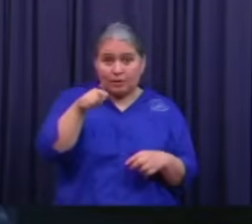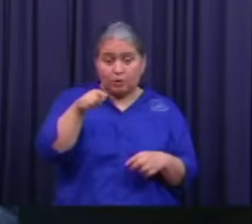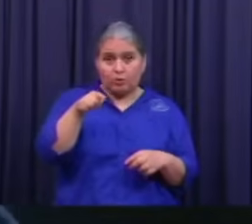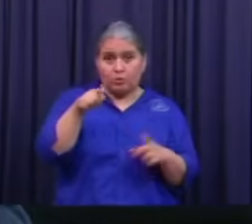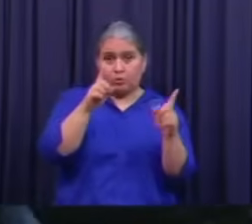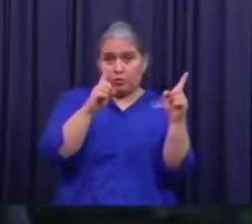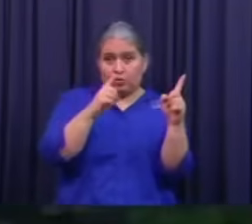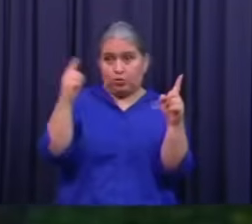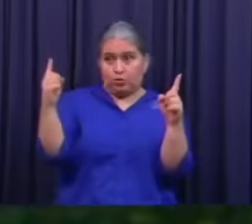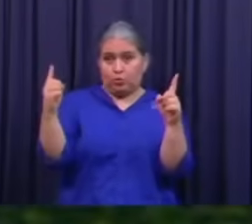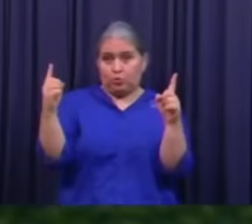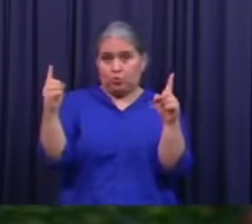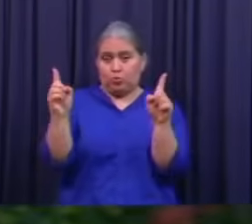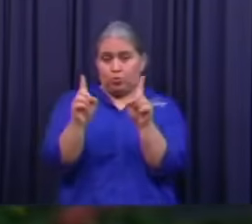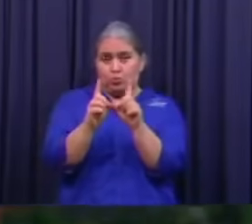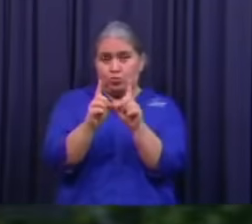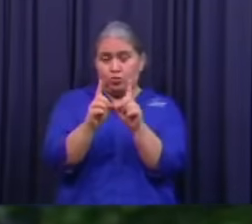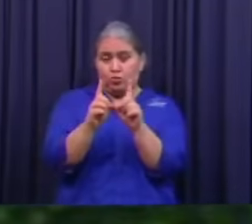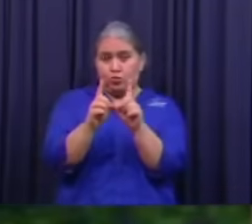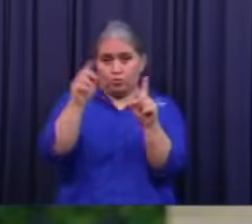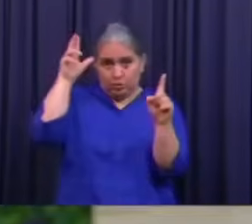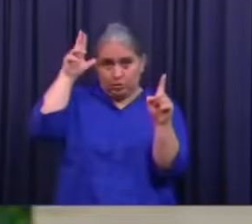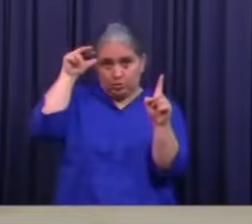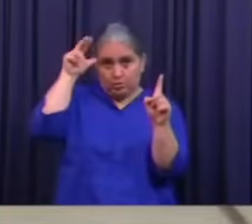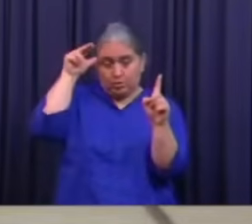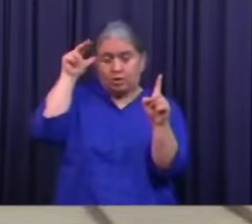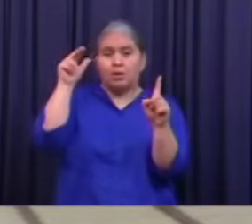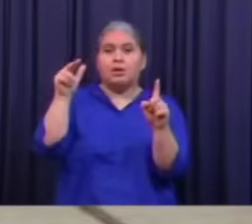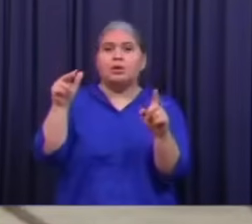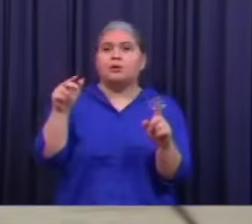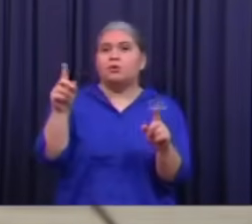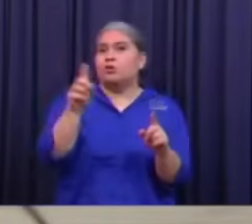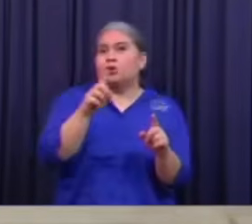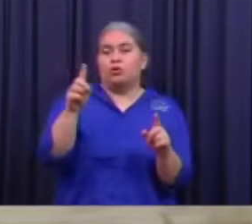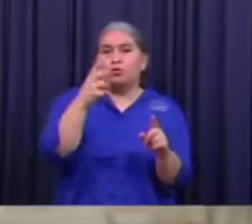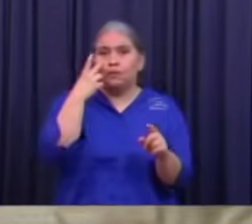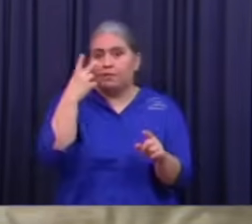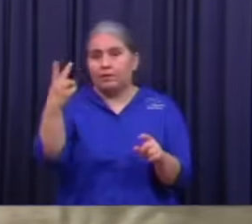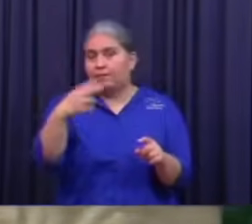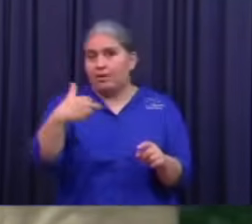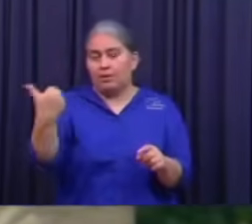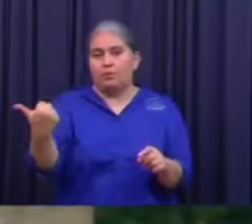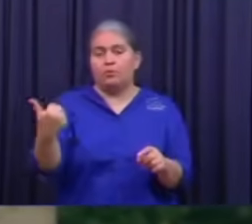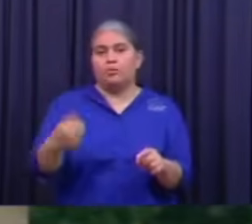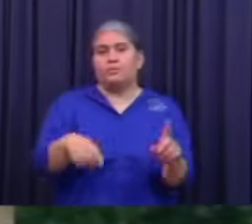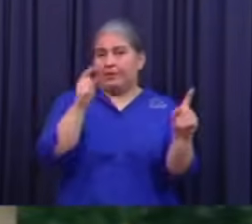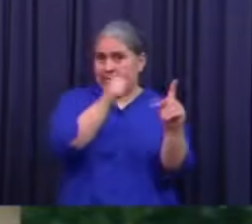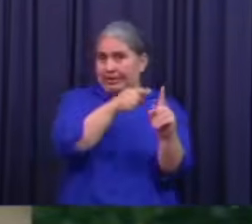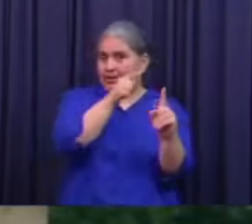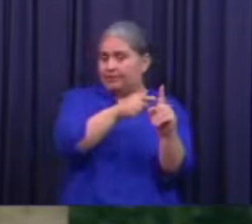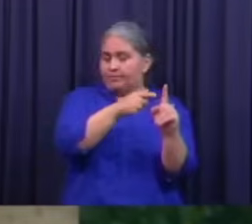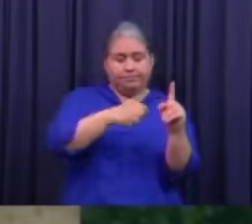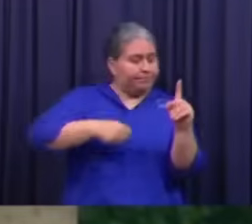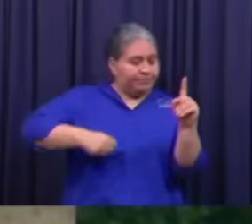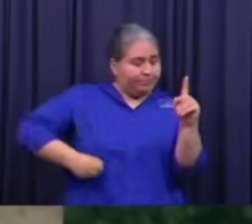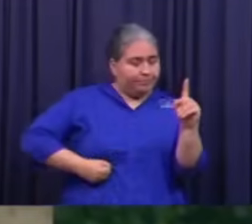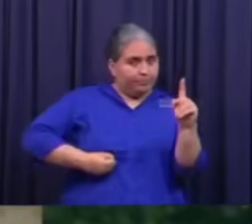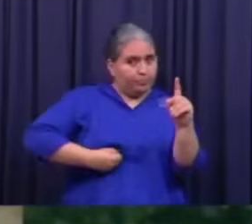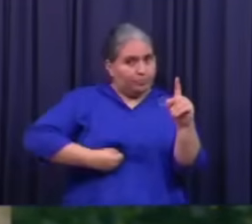alto a esa situación Entonces el apóstol Pablo le les dice saben qué lo voy a entregar a Satanás